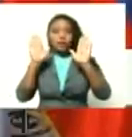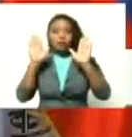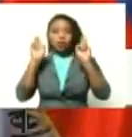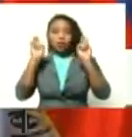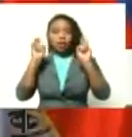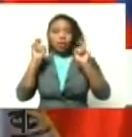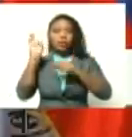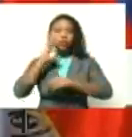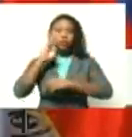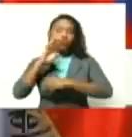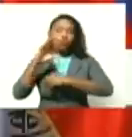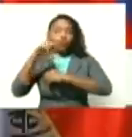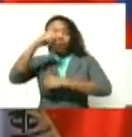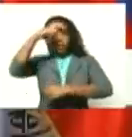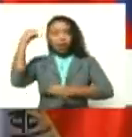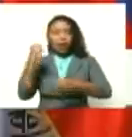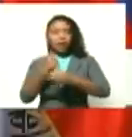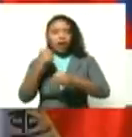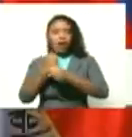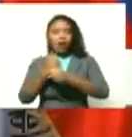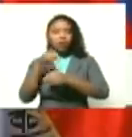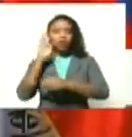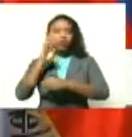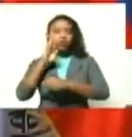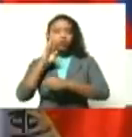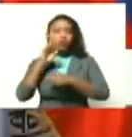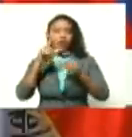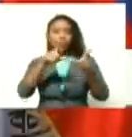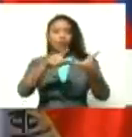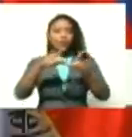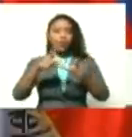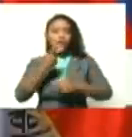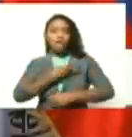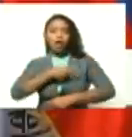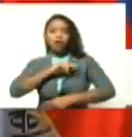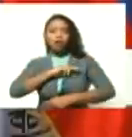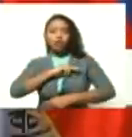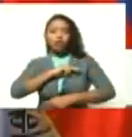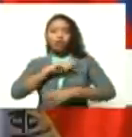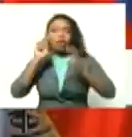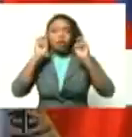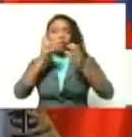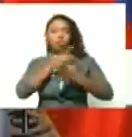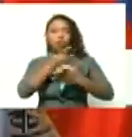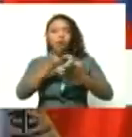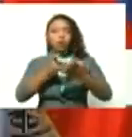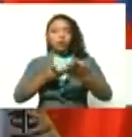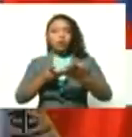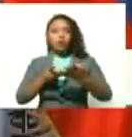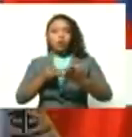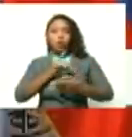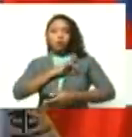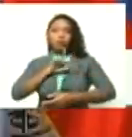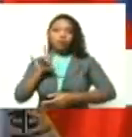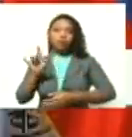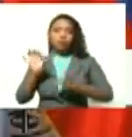corrupción laboral en delitos de certificación falsa, alteración de documentos y omisión dolosa.